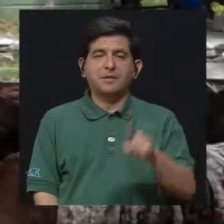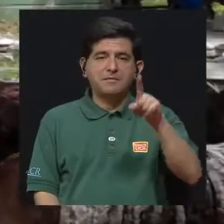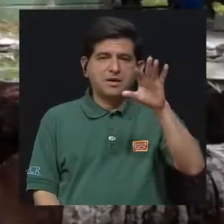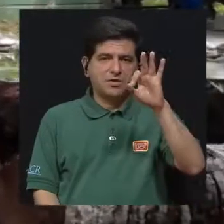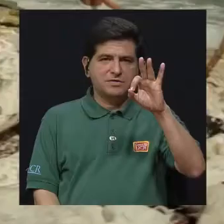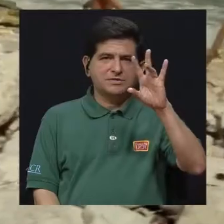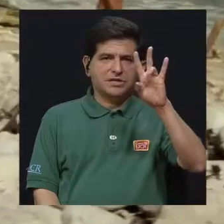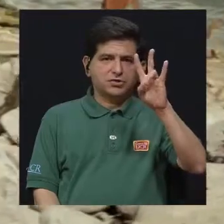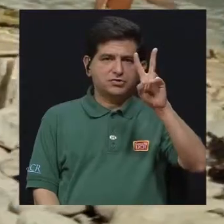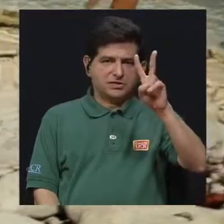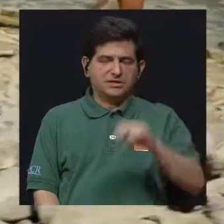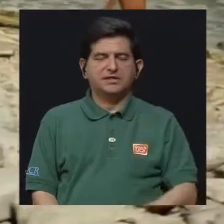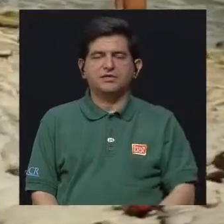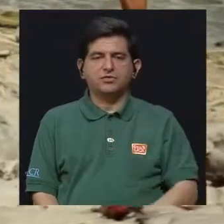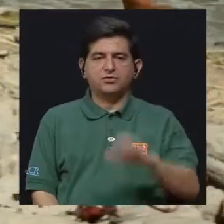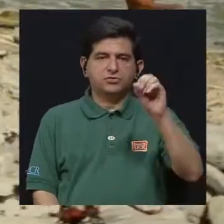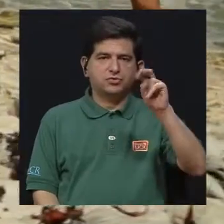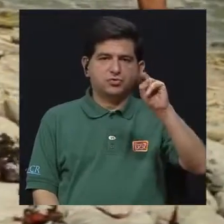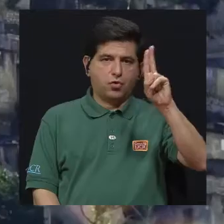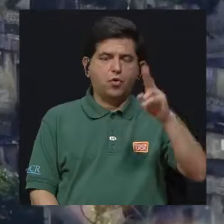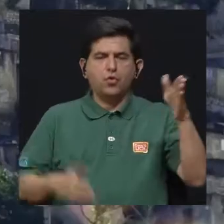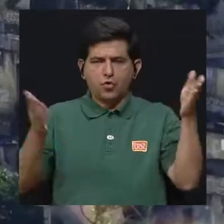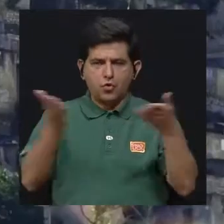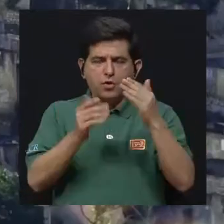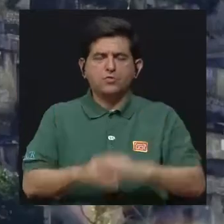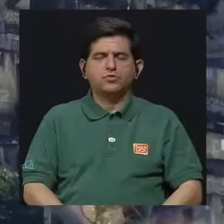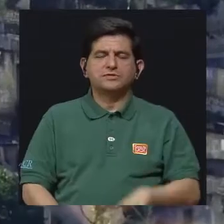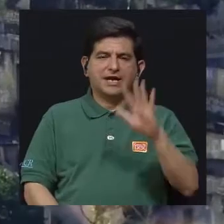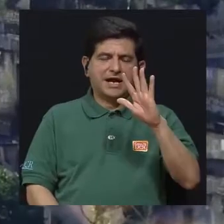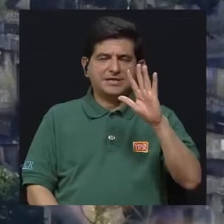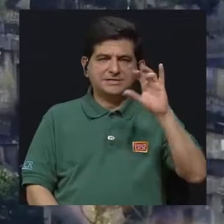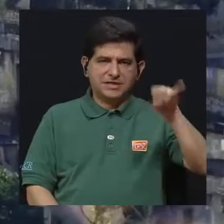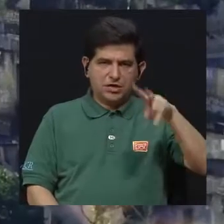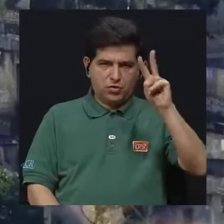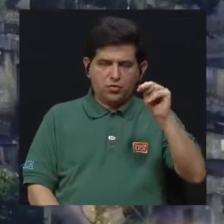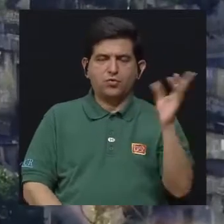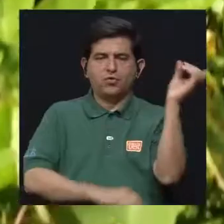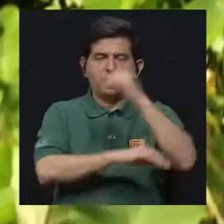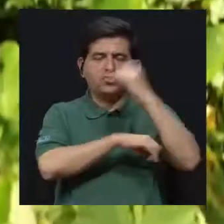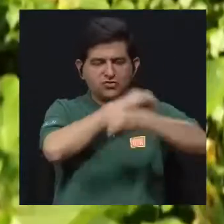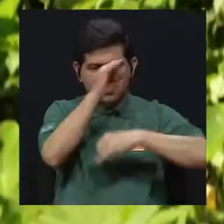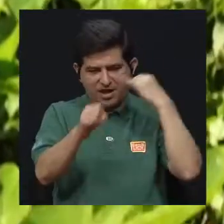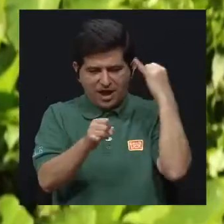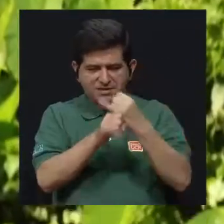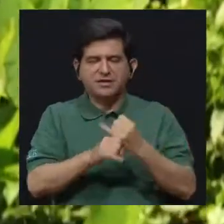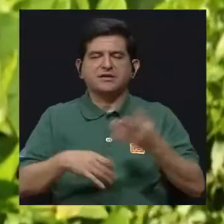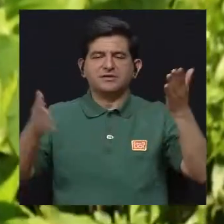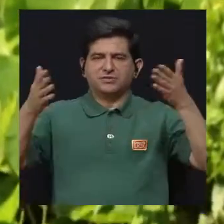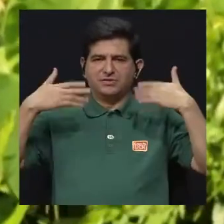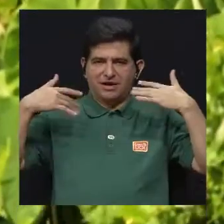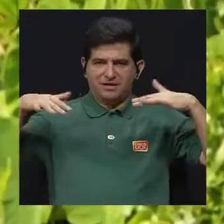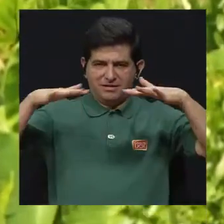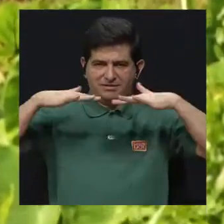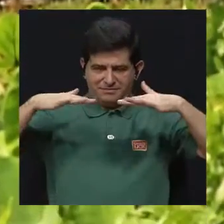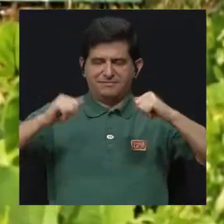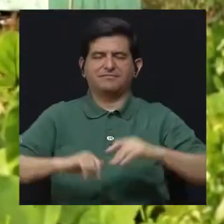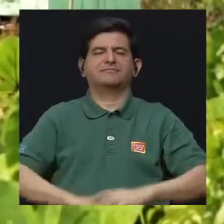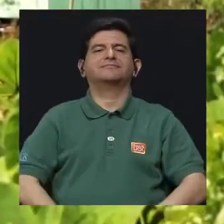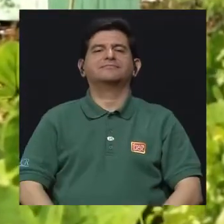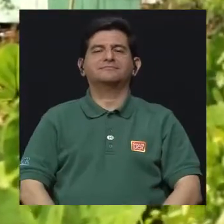Desde 1972, las Naciones Unidas impulsan cada 5 de junio el Día Internacional del Medio Ambiente.